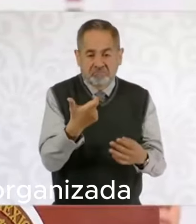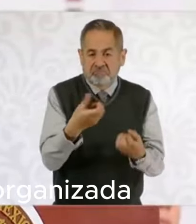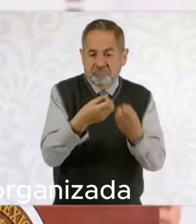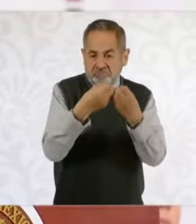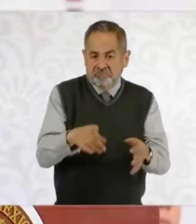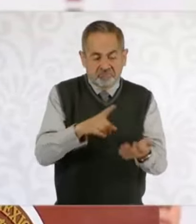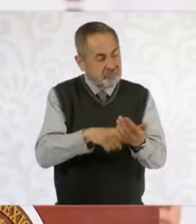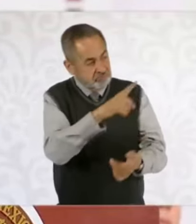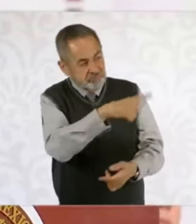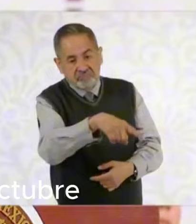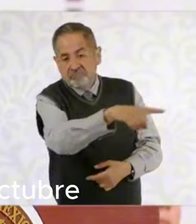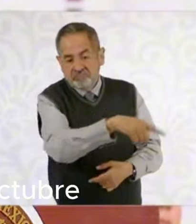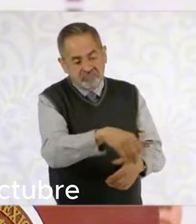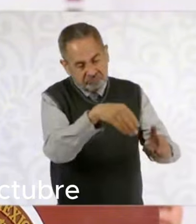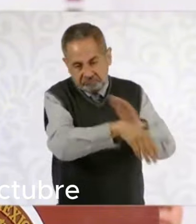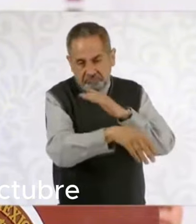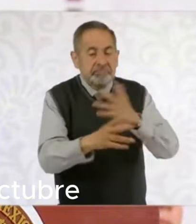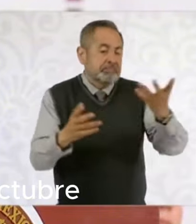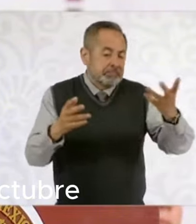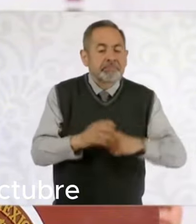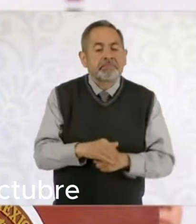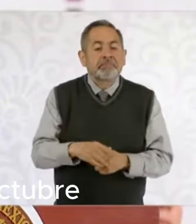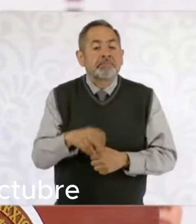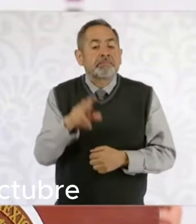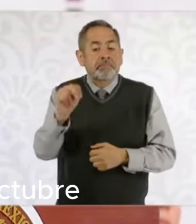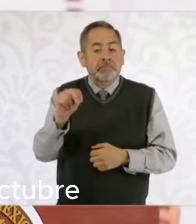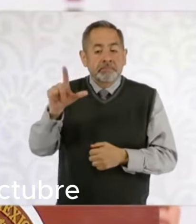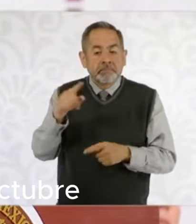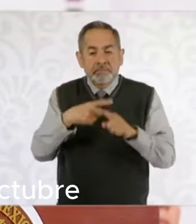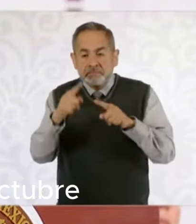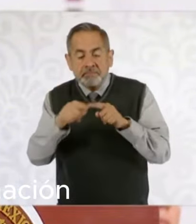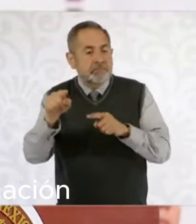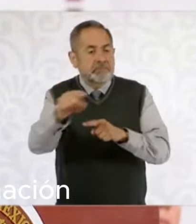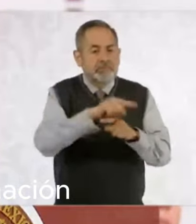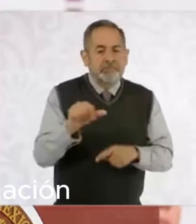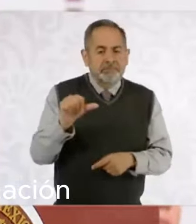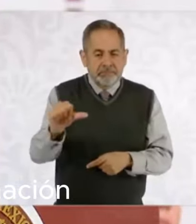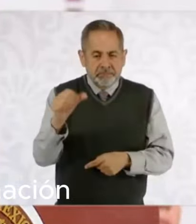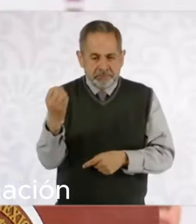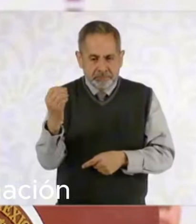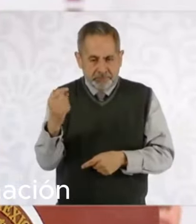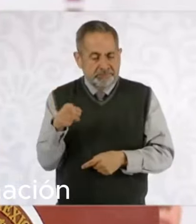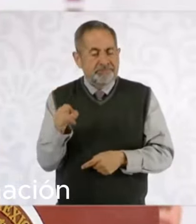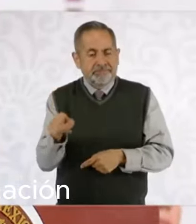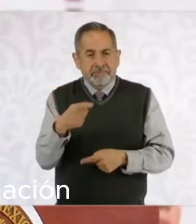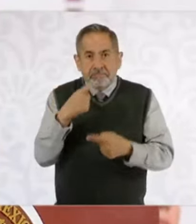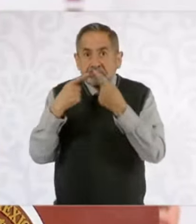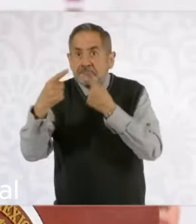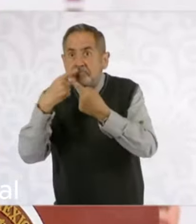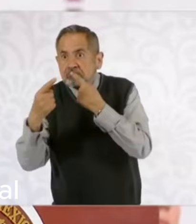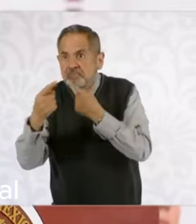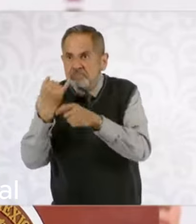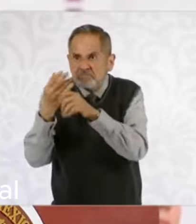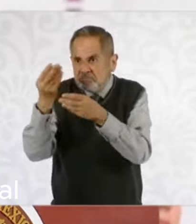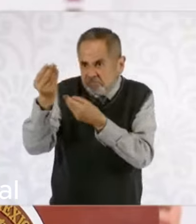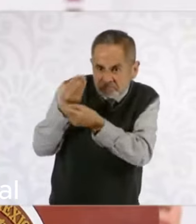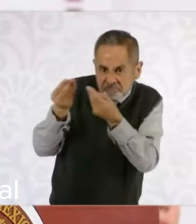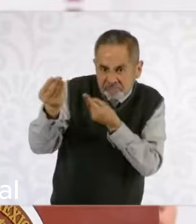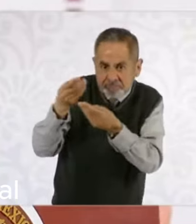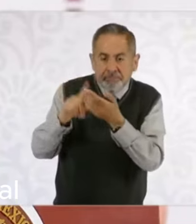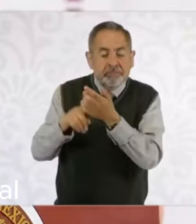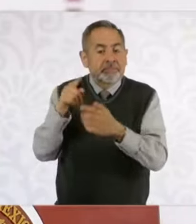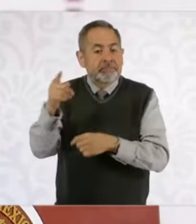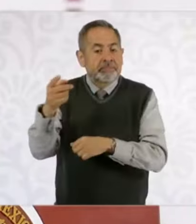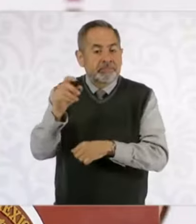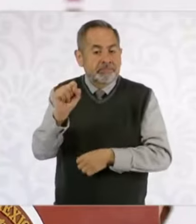delincuencia organizada. En Nuevo León, en varias acciones, el 16 de octubre, como resultado de intercambio de información de la Secretaría de la